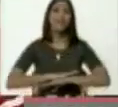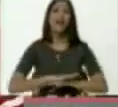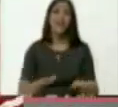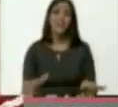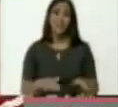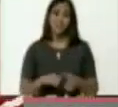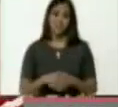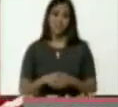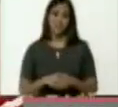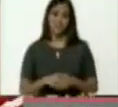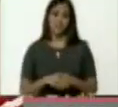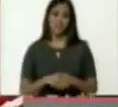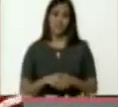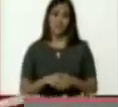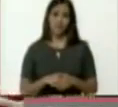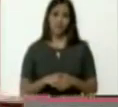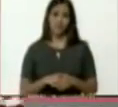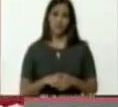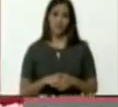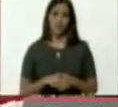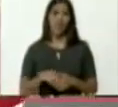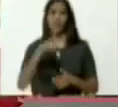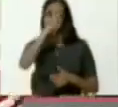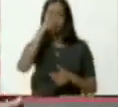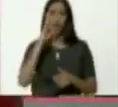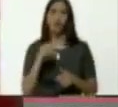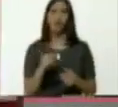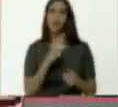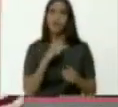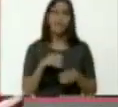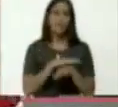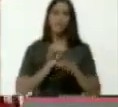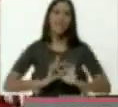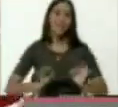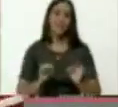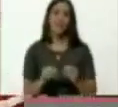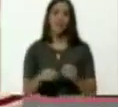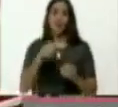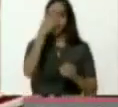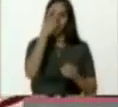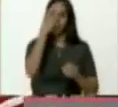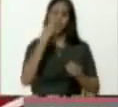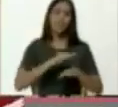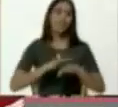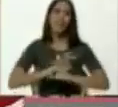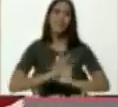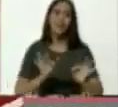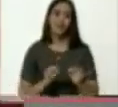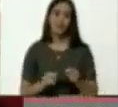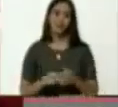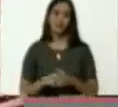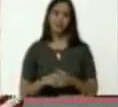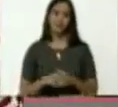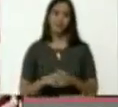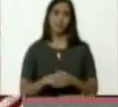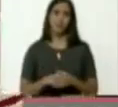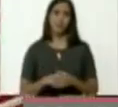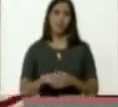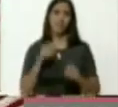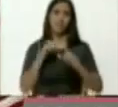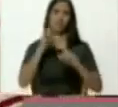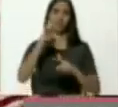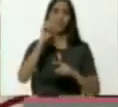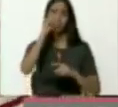nada. ¿Ah? A Diosdado Cabello no le van a perdonar nada. A Tarek El Aissami no le van a perdonar nada. Desde los 30 años